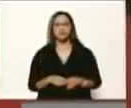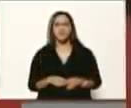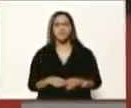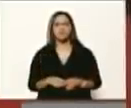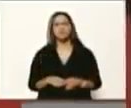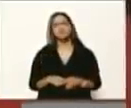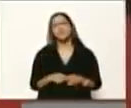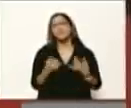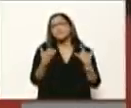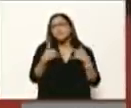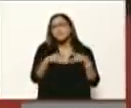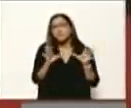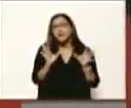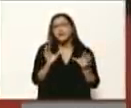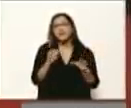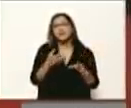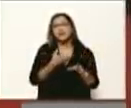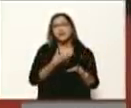alcaldes